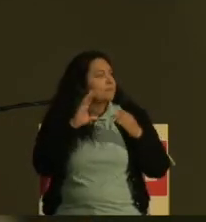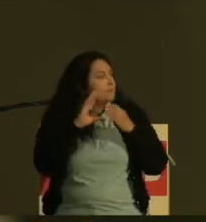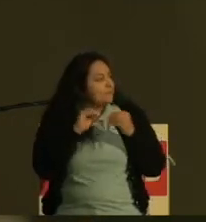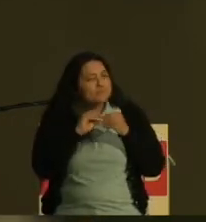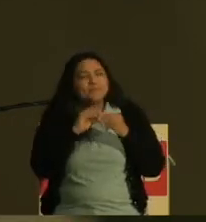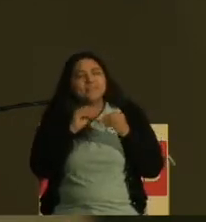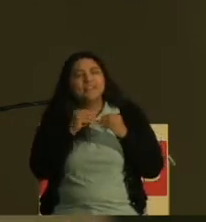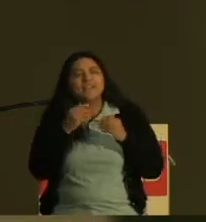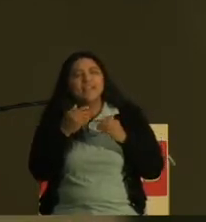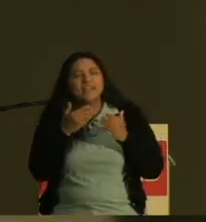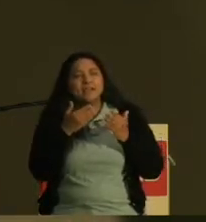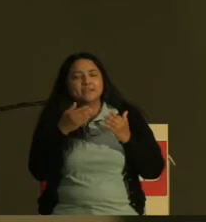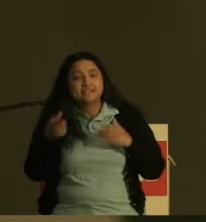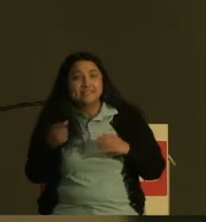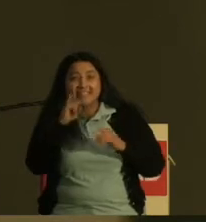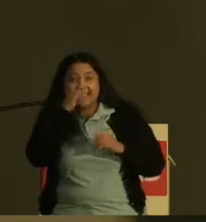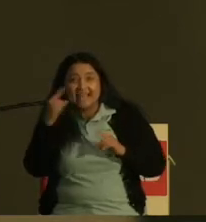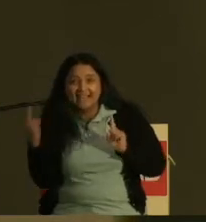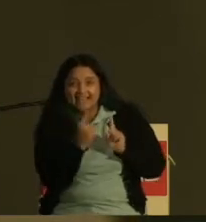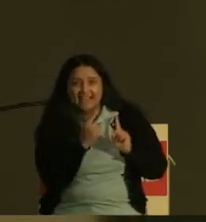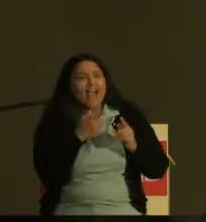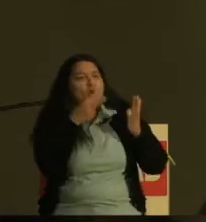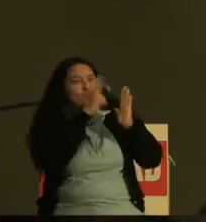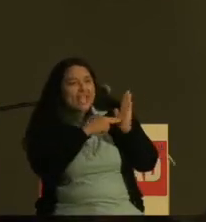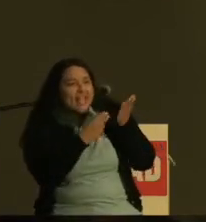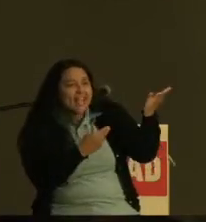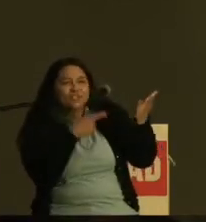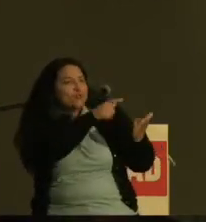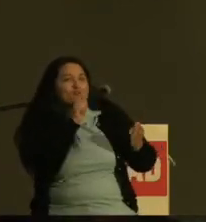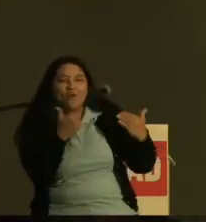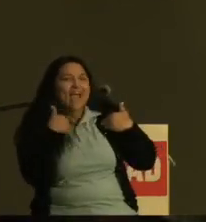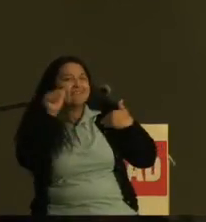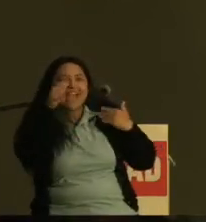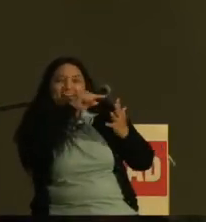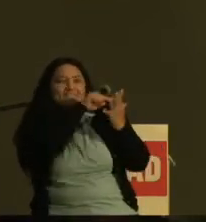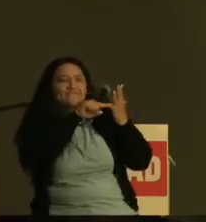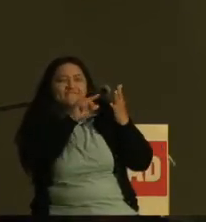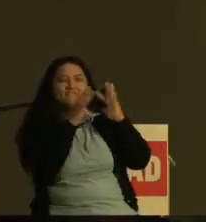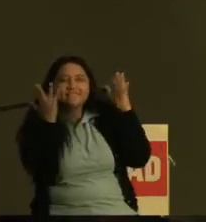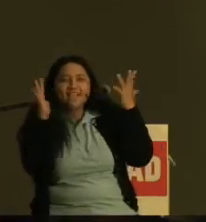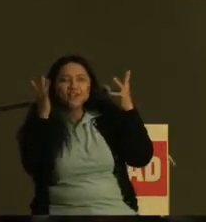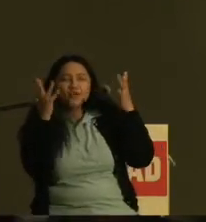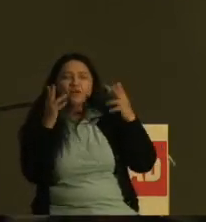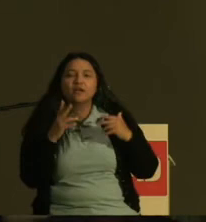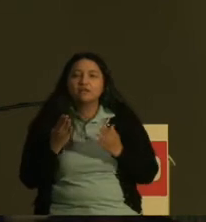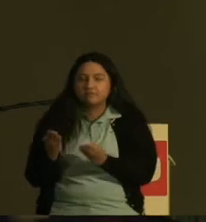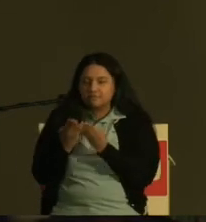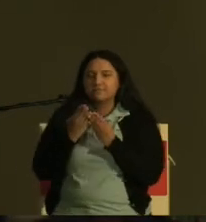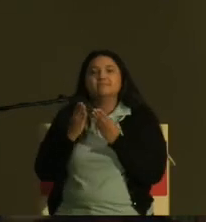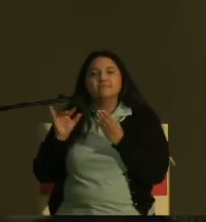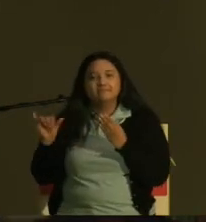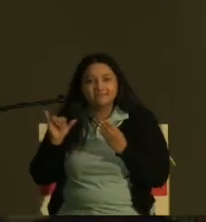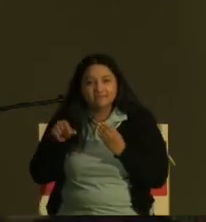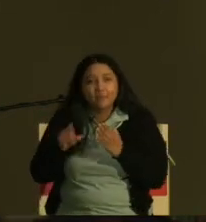me that because you no have 10 fingers. Y así como darme cuenta cómo este libro tan